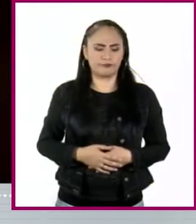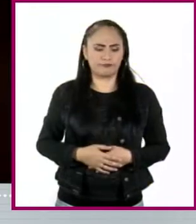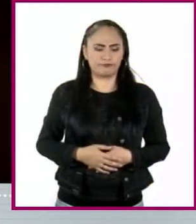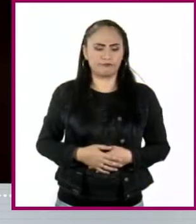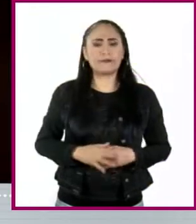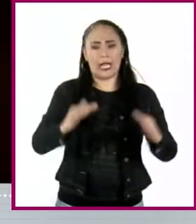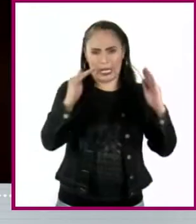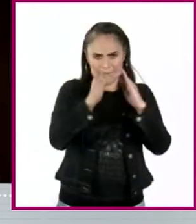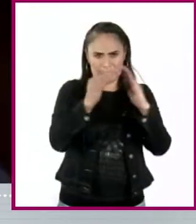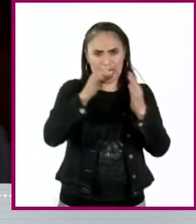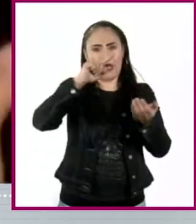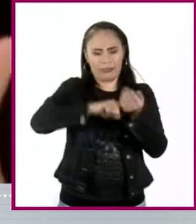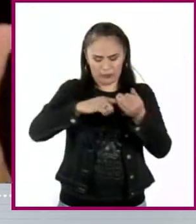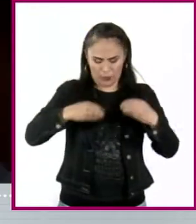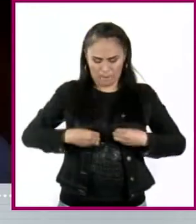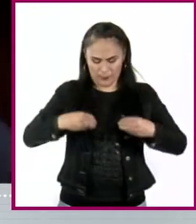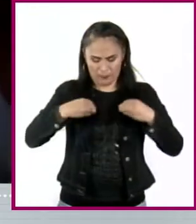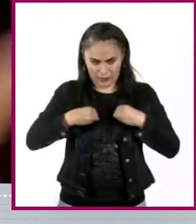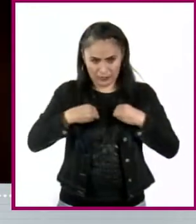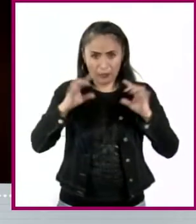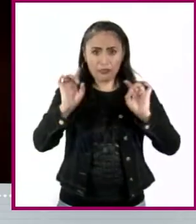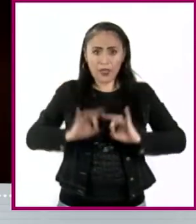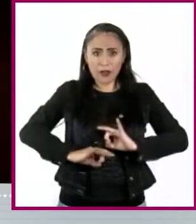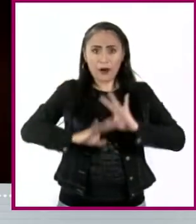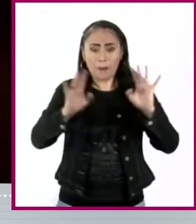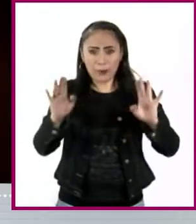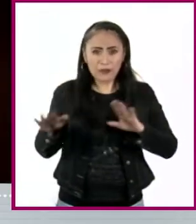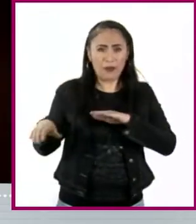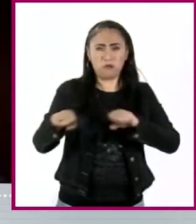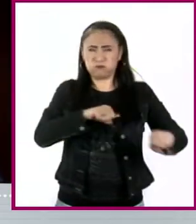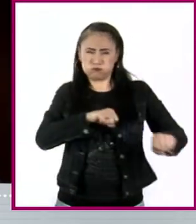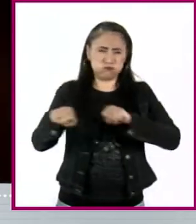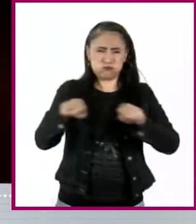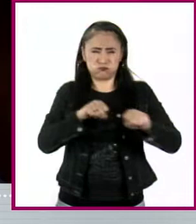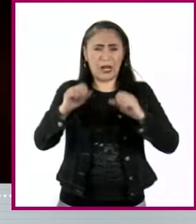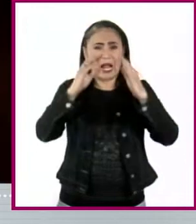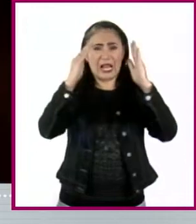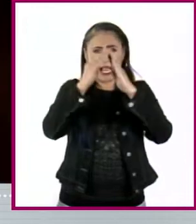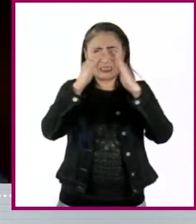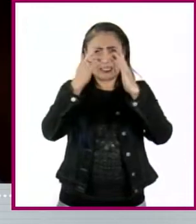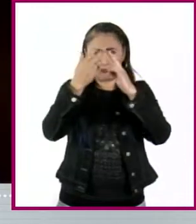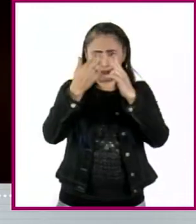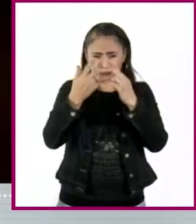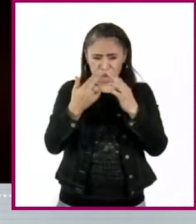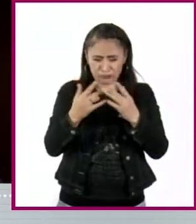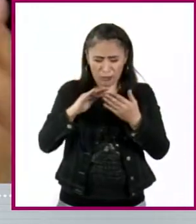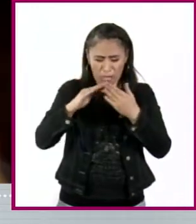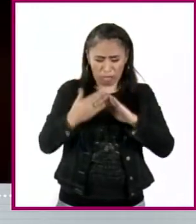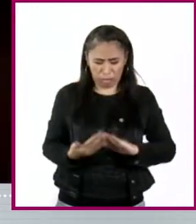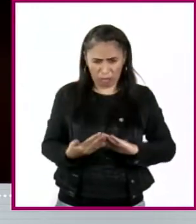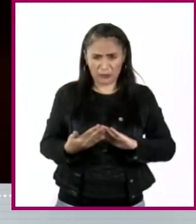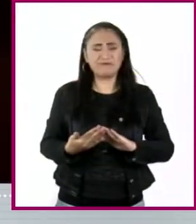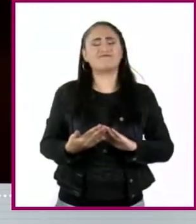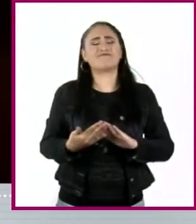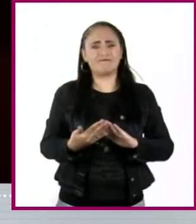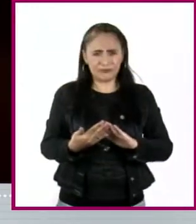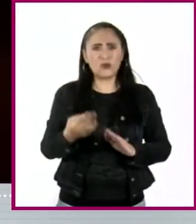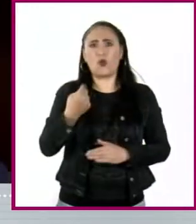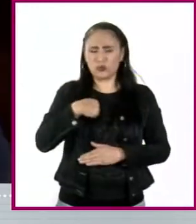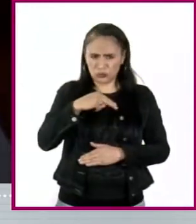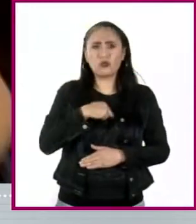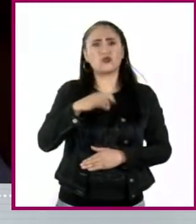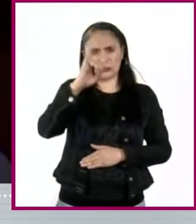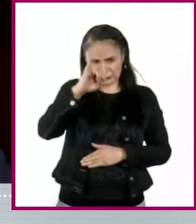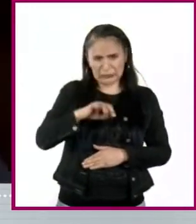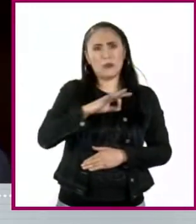habitando una casa y un sismo hace que la casa se caiga. Pues ahí ya nos encontramos, es una situación que cualquiera de nosotros puede vivir,